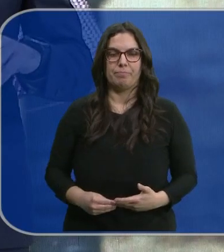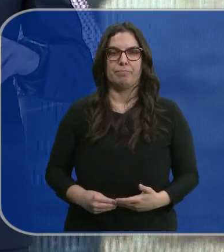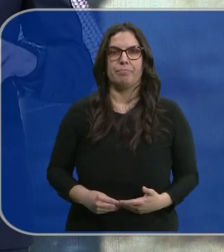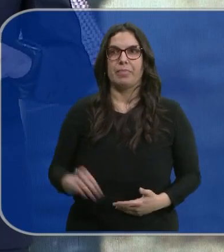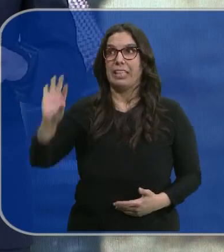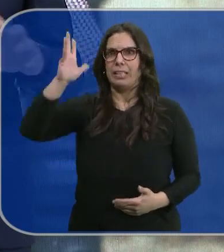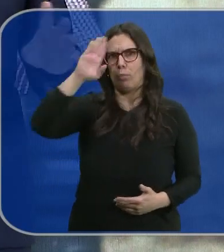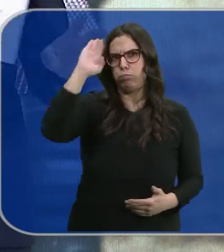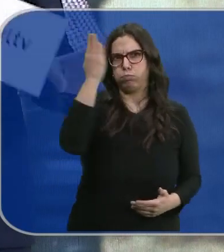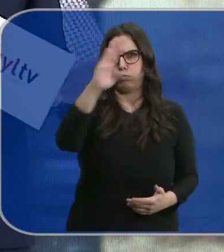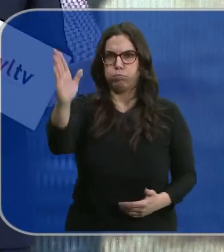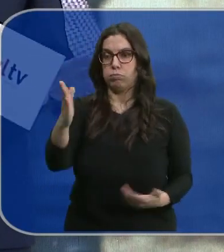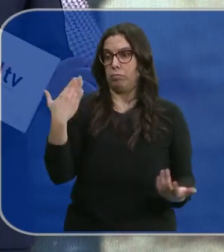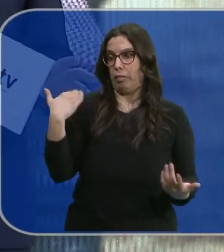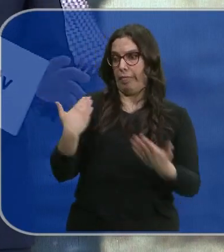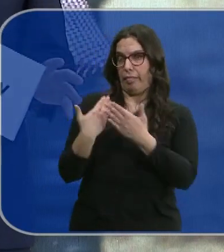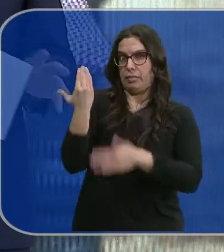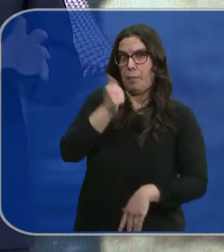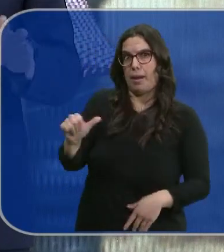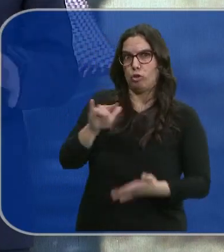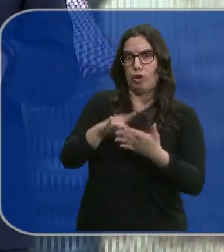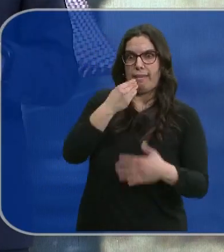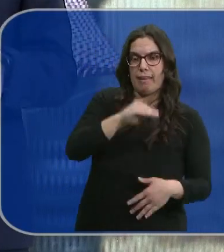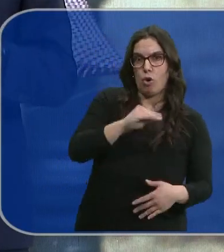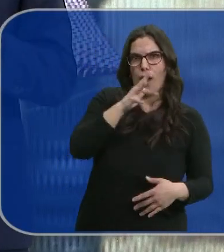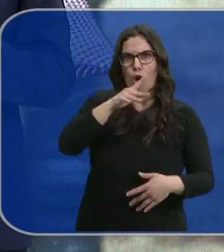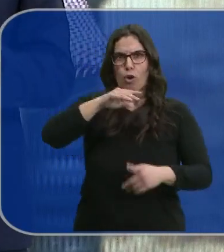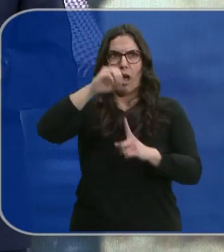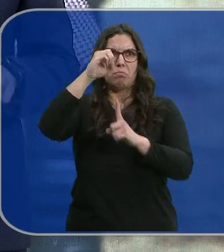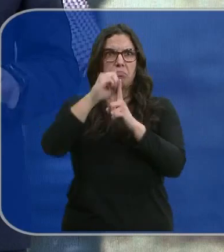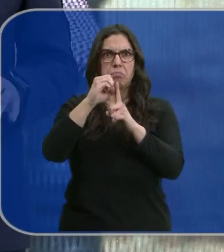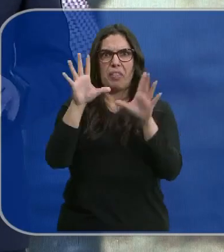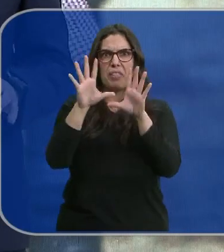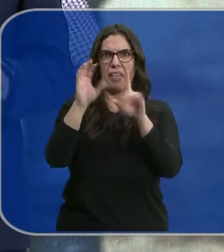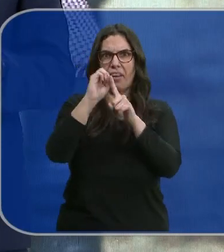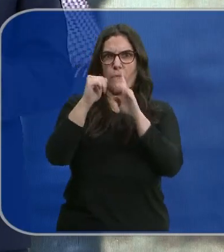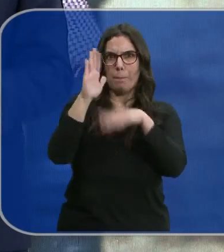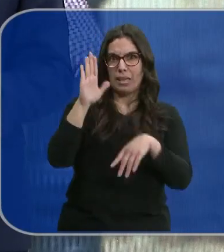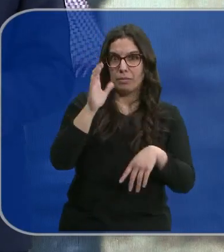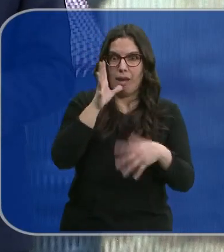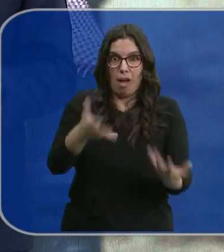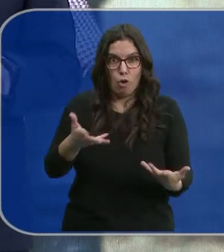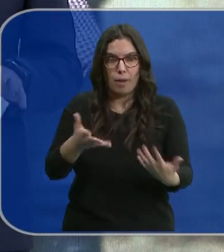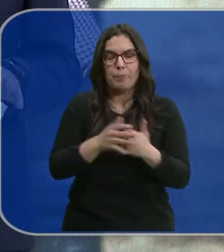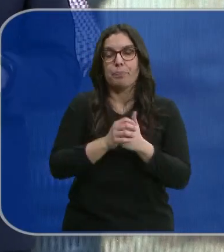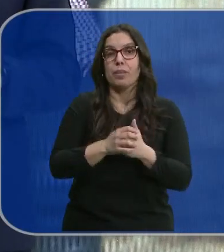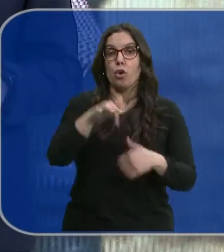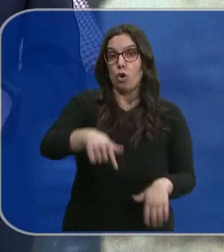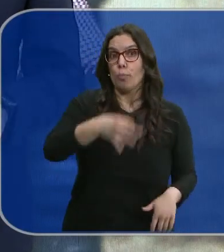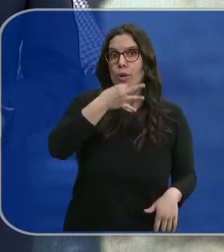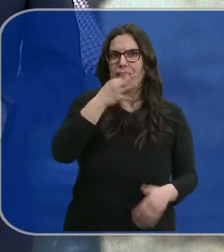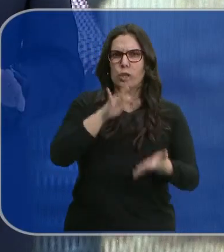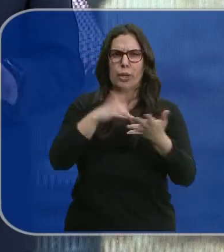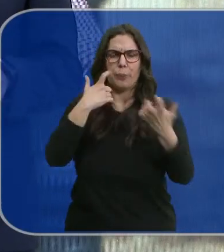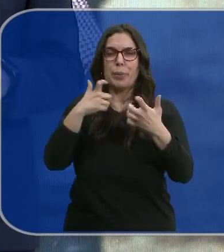Meteorología cambiante que ha pasado de las heladas de hace apenas una semana a temperaturas mínimas superiores a los 10 grados como las que tenemos ahora. Esta tarde lo que llega es